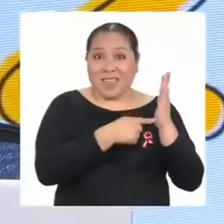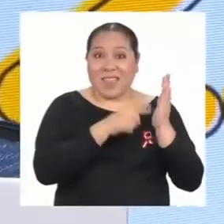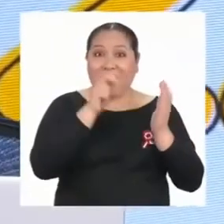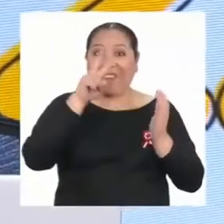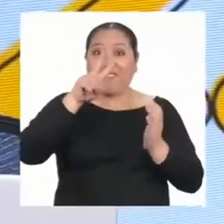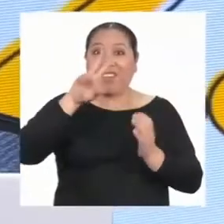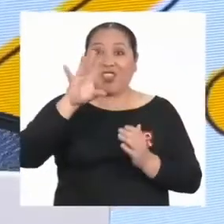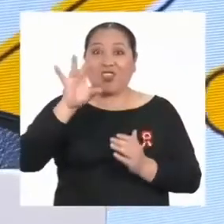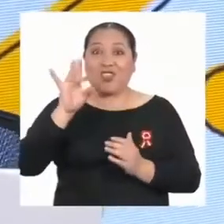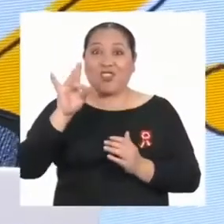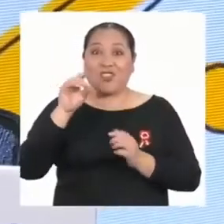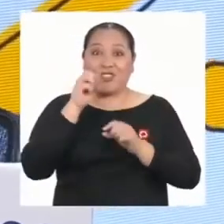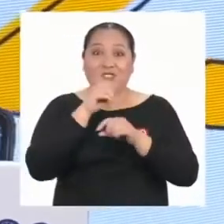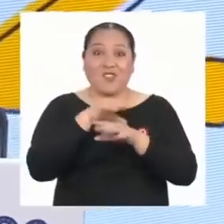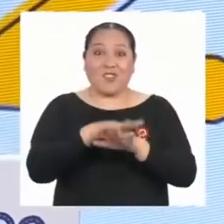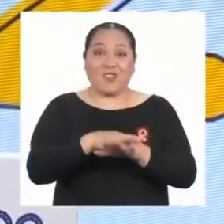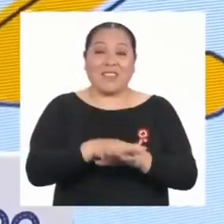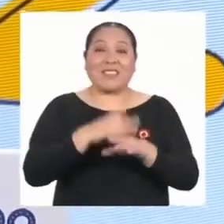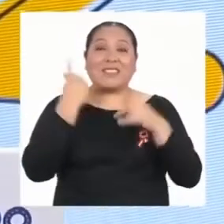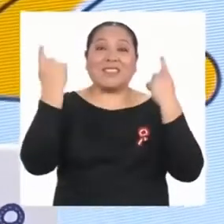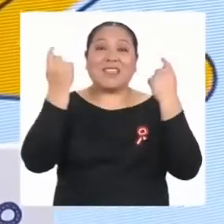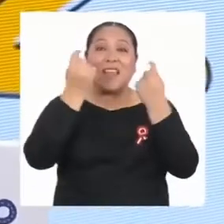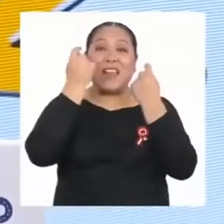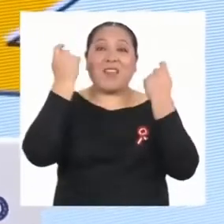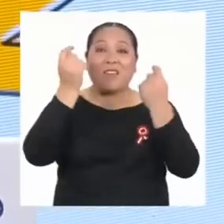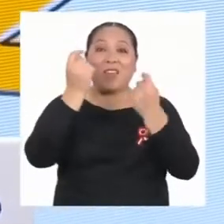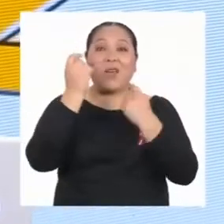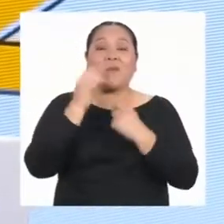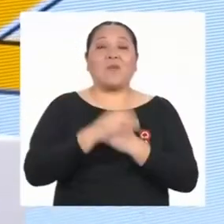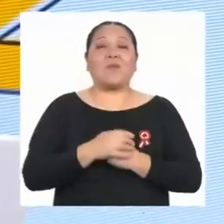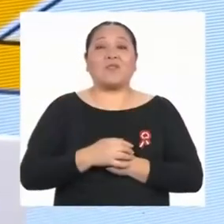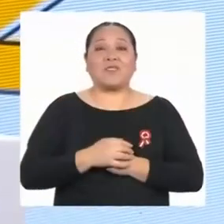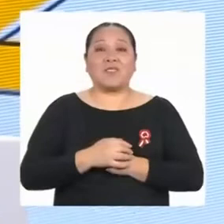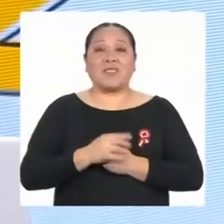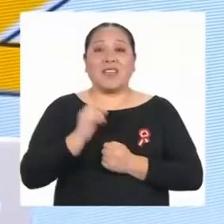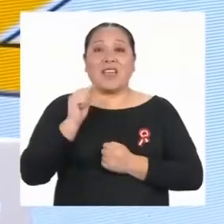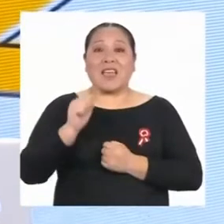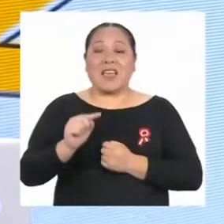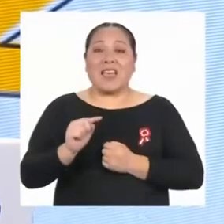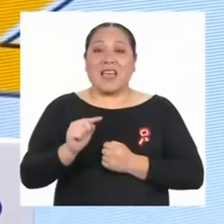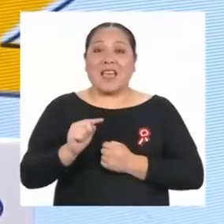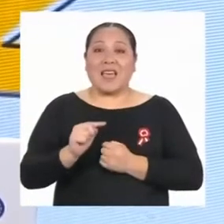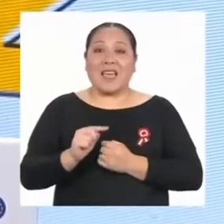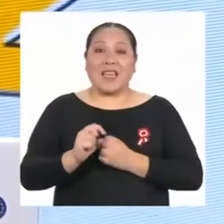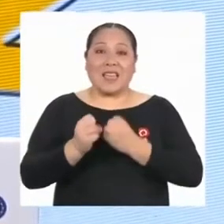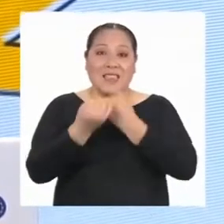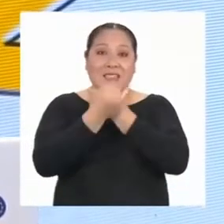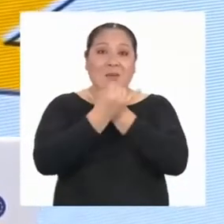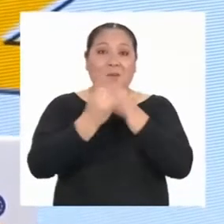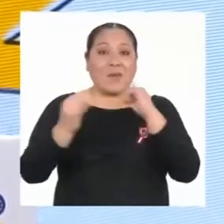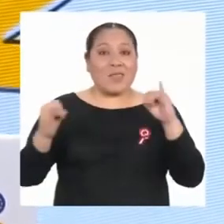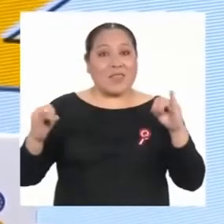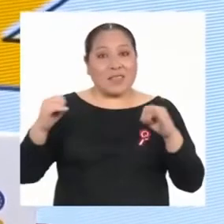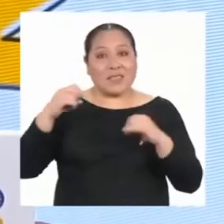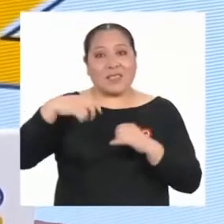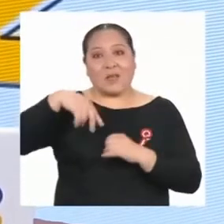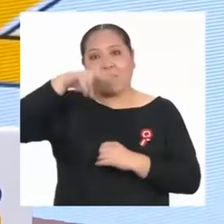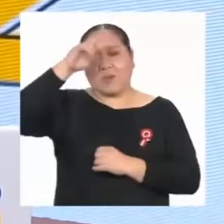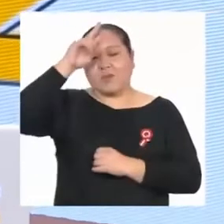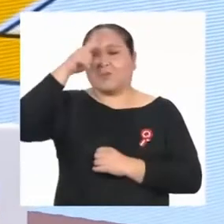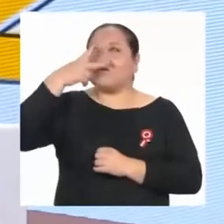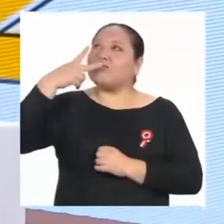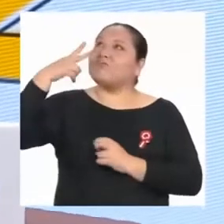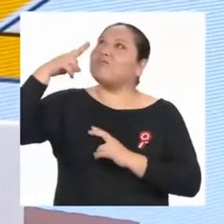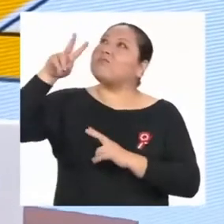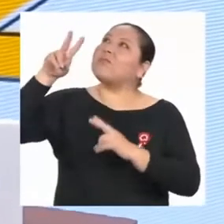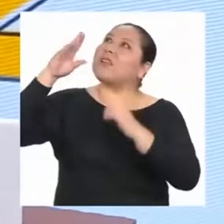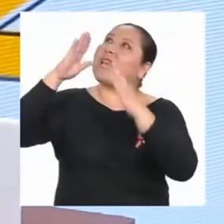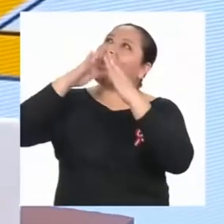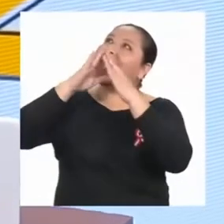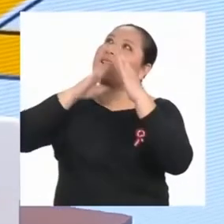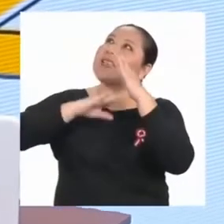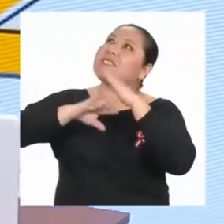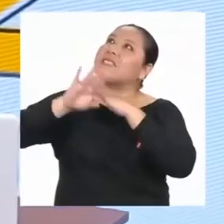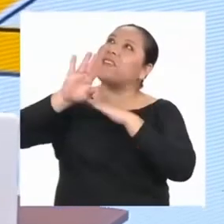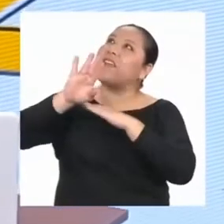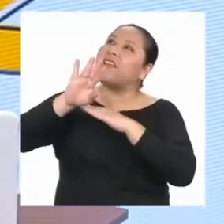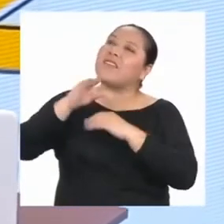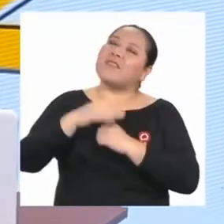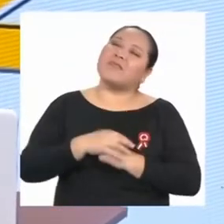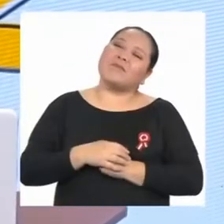del Perú. Con esa historia en la cabeza, me detuve mirando el cielo que hace 200 años vio San Martín, y ¿saben lo